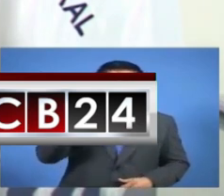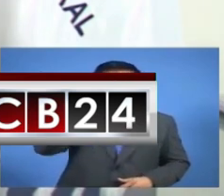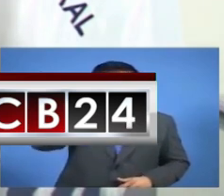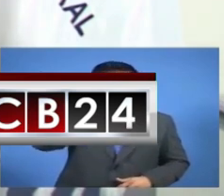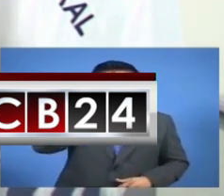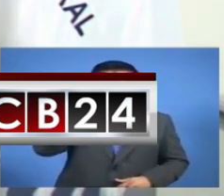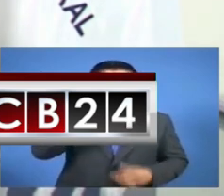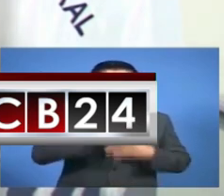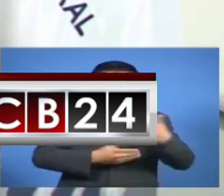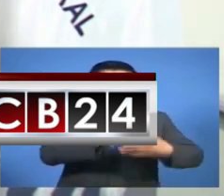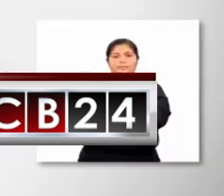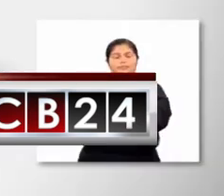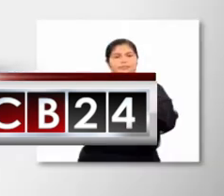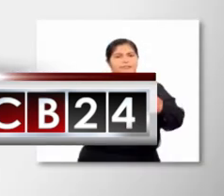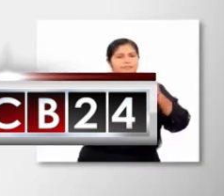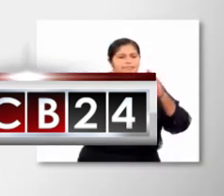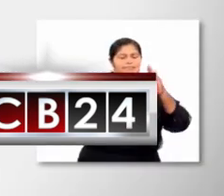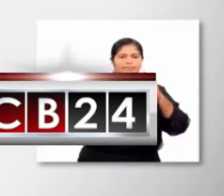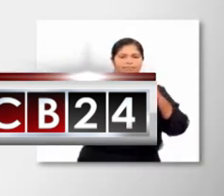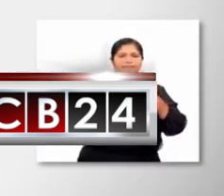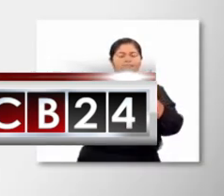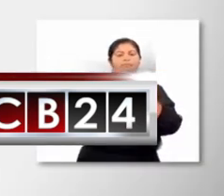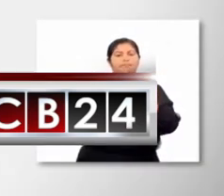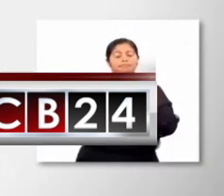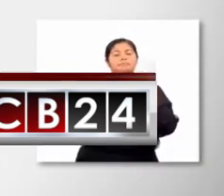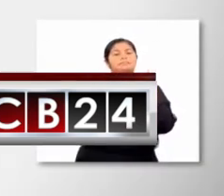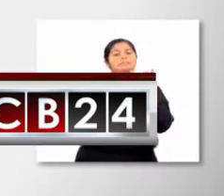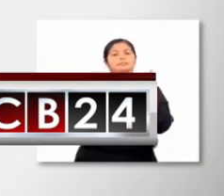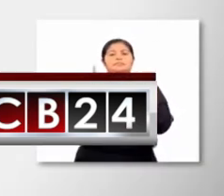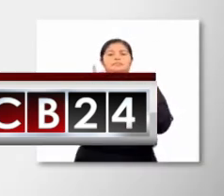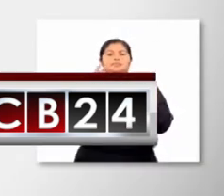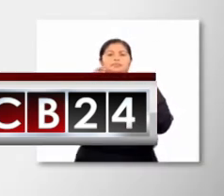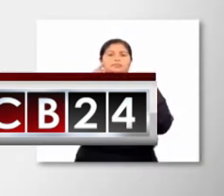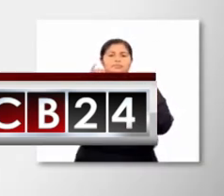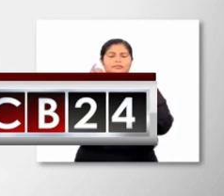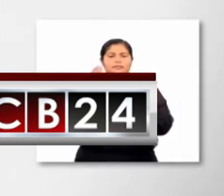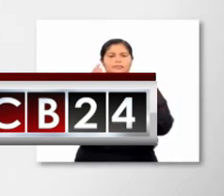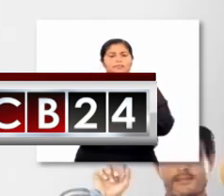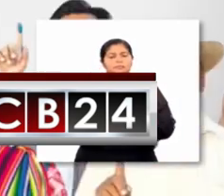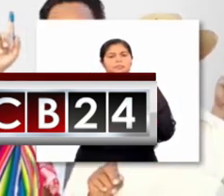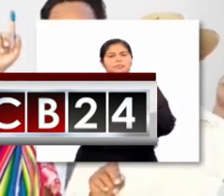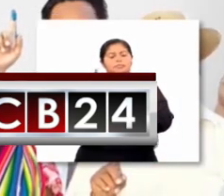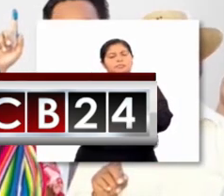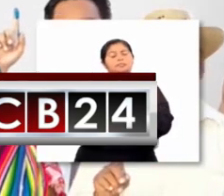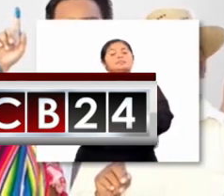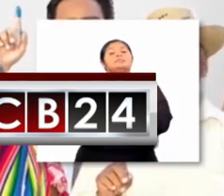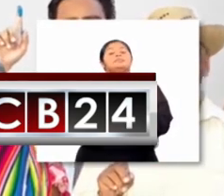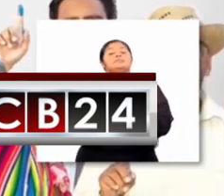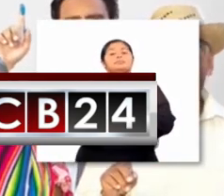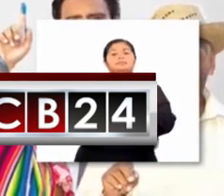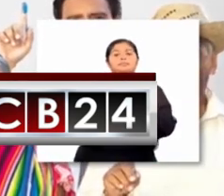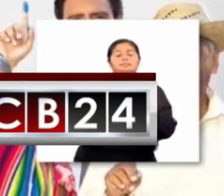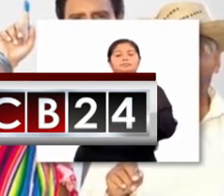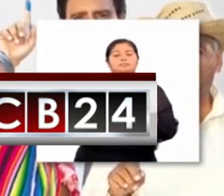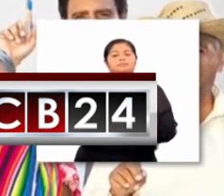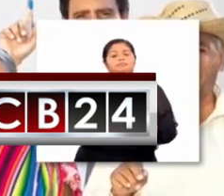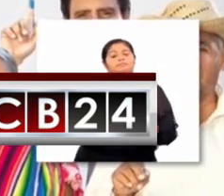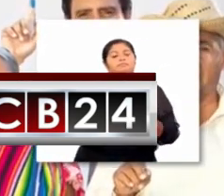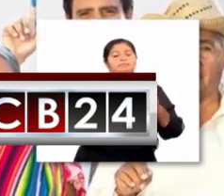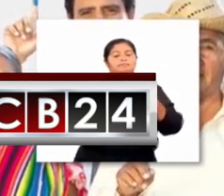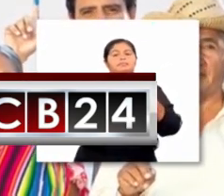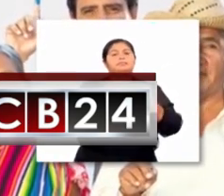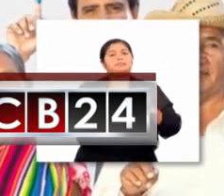capacitaciones que van a ser los fines de semana y confirmaron que se les va a pagar 10 dólares por ir a las clases y 15 dólares